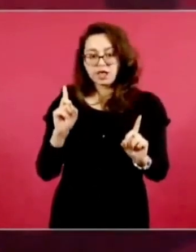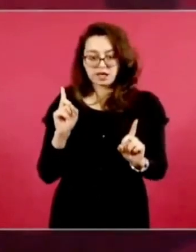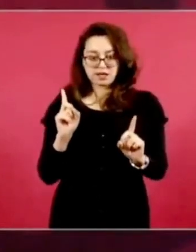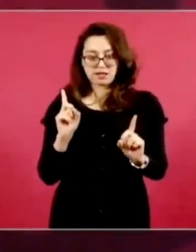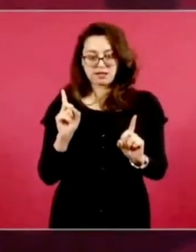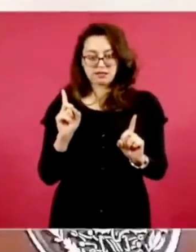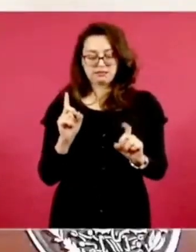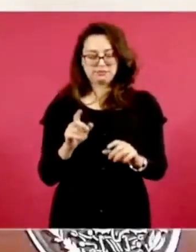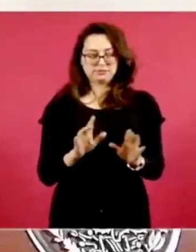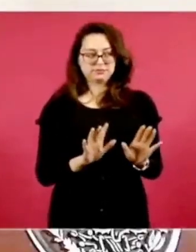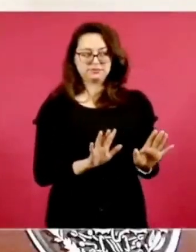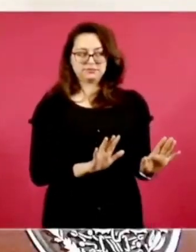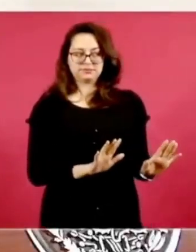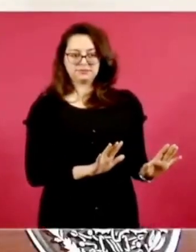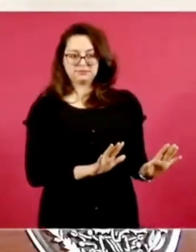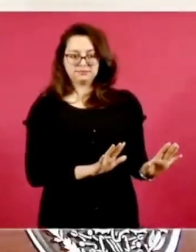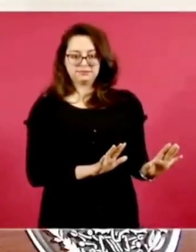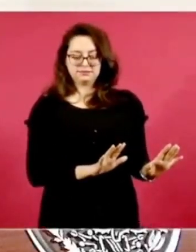sobre nosotros.